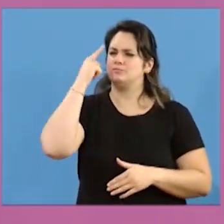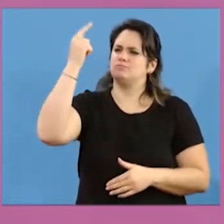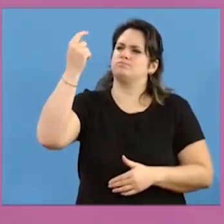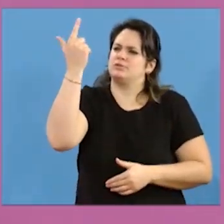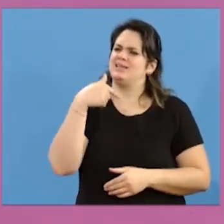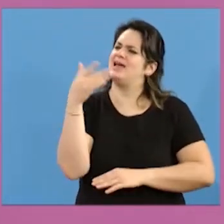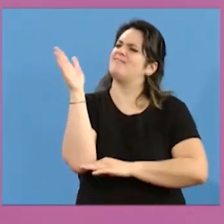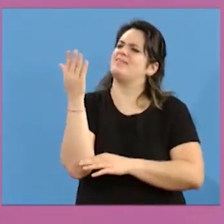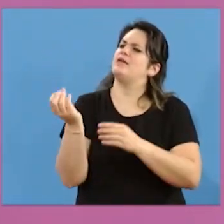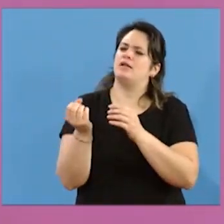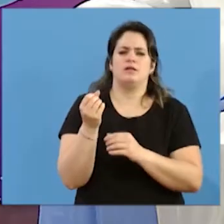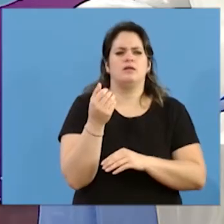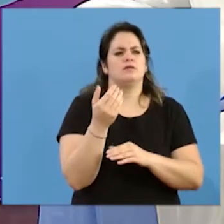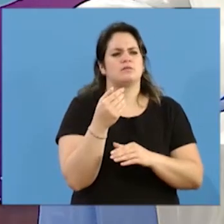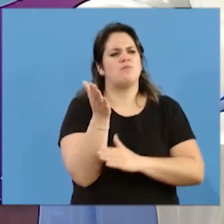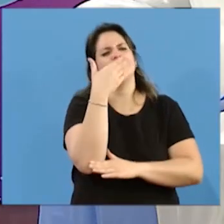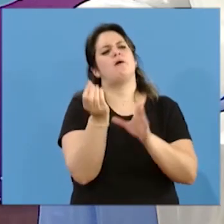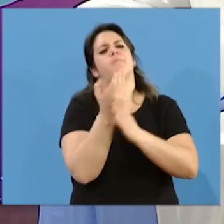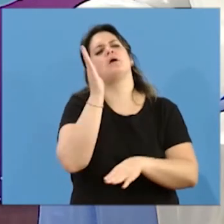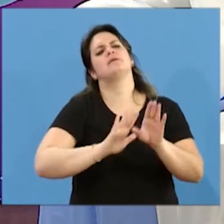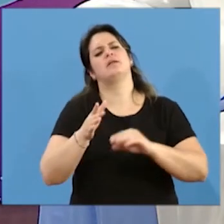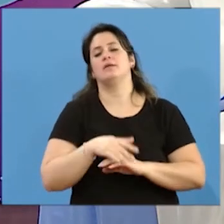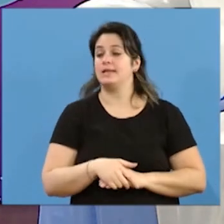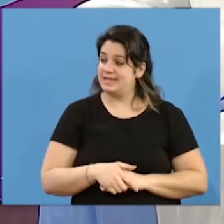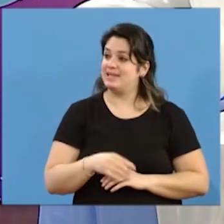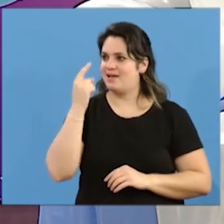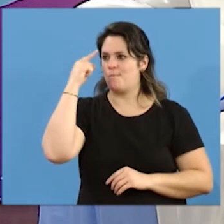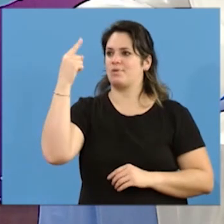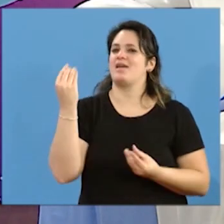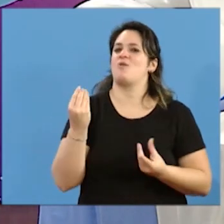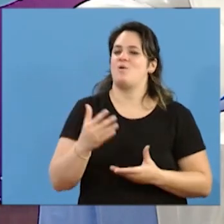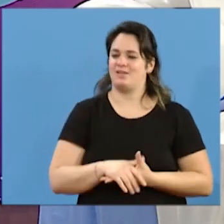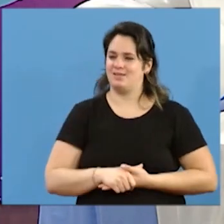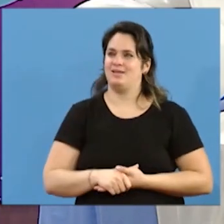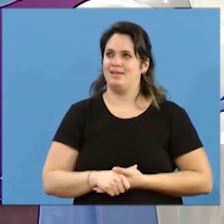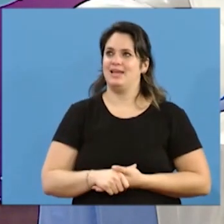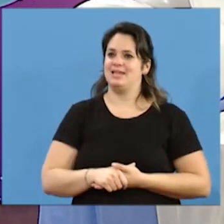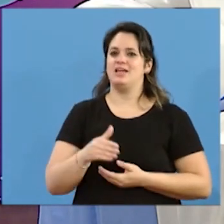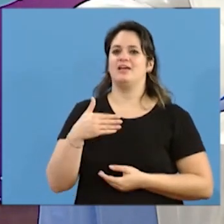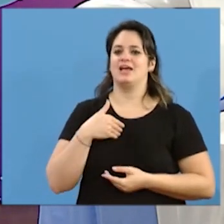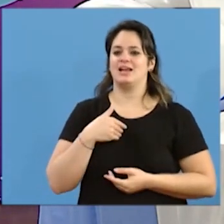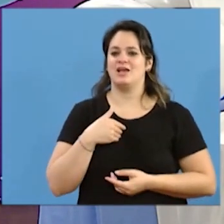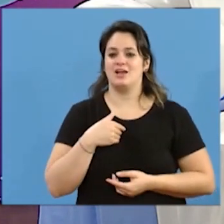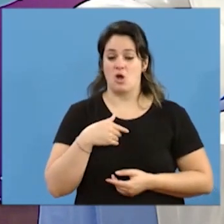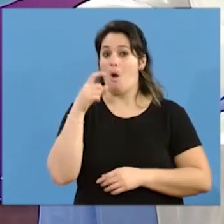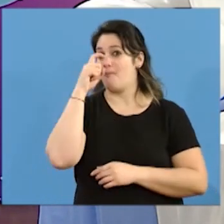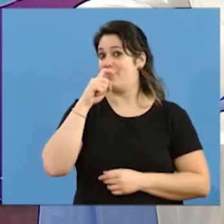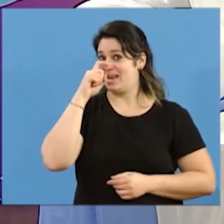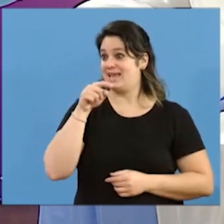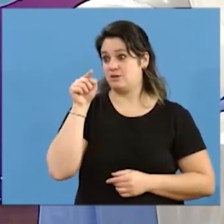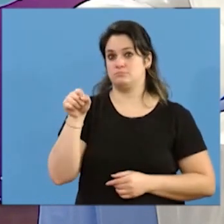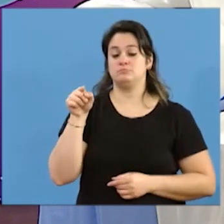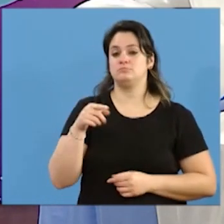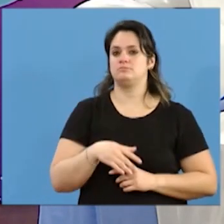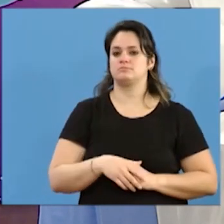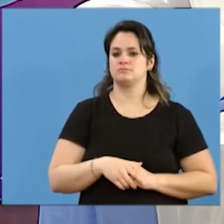lo de la bandera? Ah, ¿cuándo se le ocurrió? Vos sabés que Belgrano